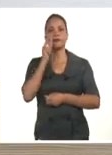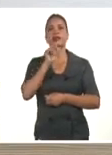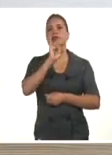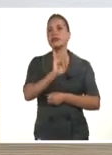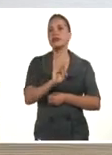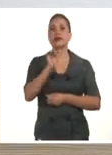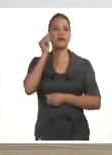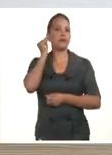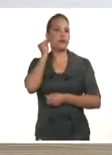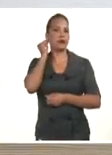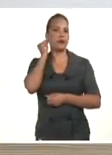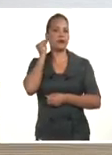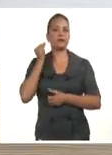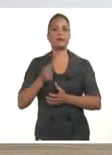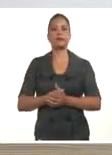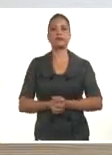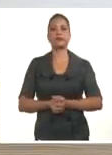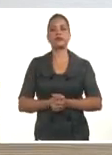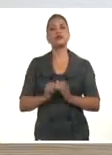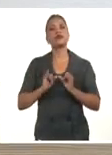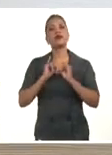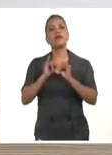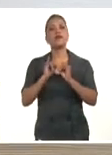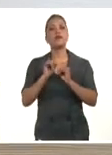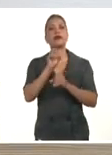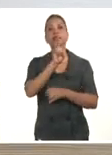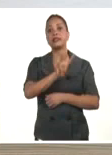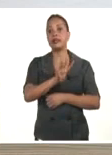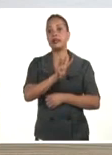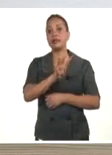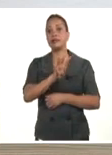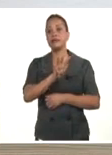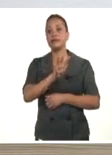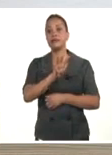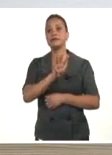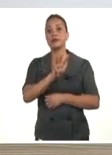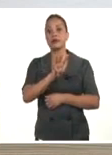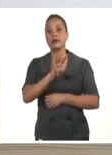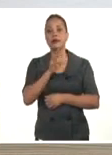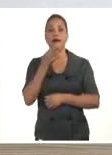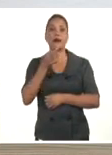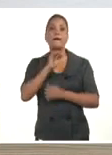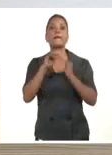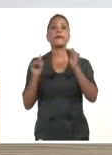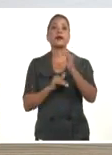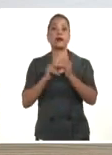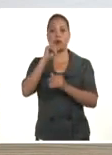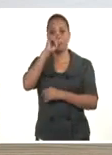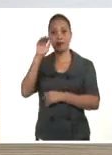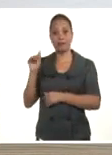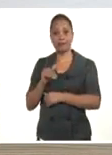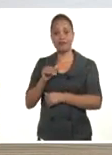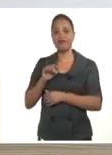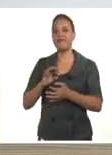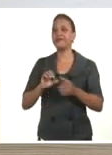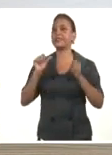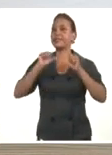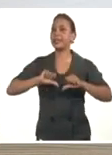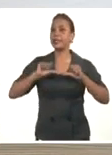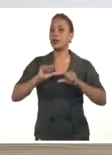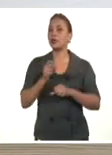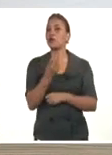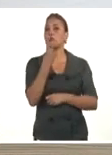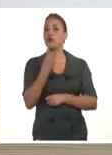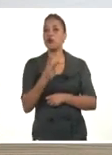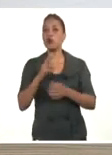7 femeninos. Se reportan 3 pacientes menores de edad críticos, 2